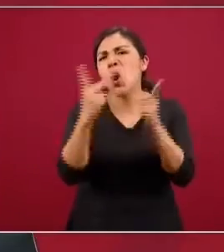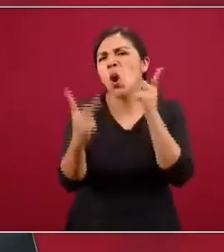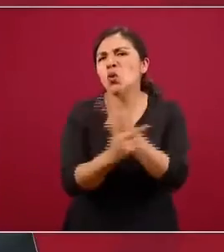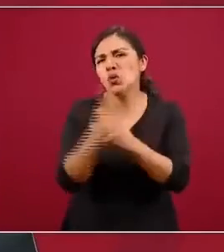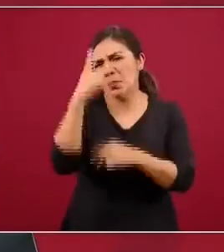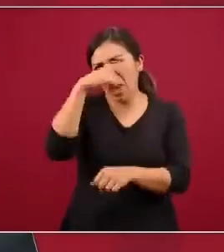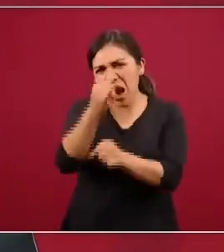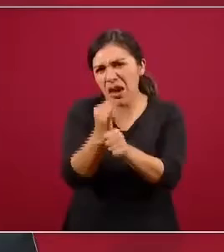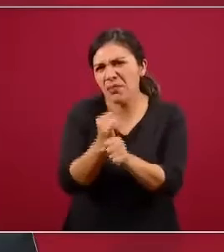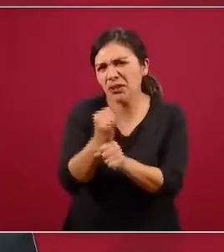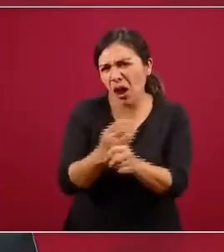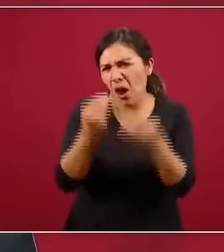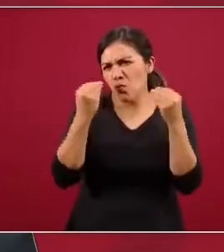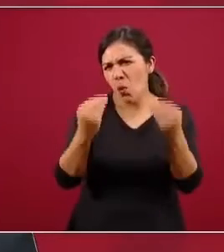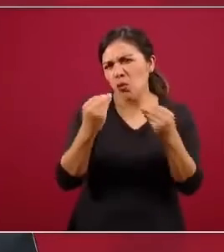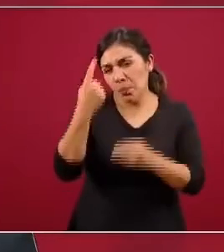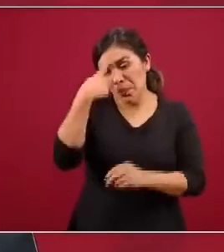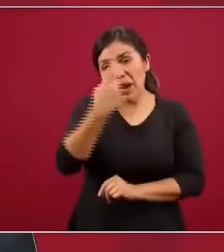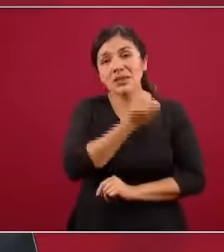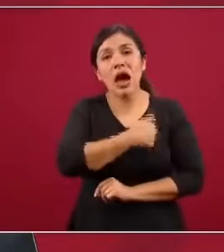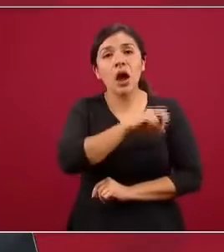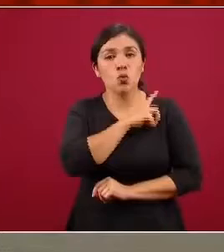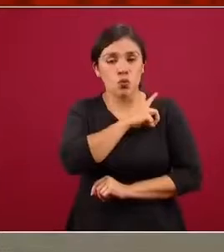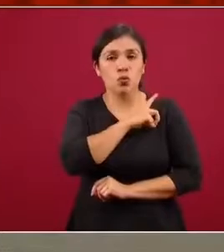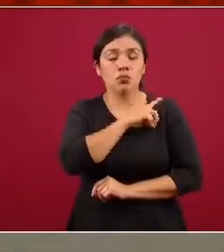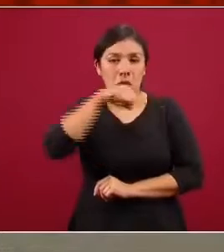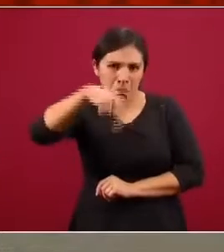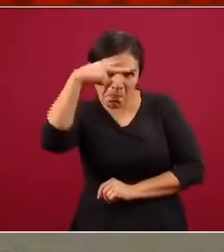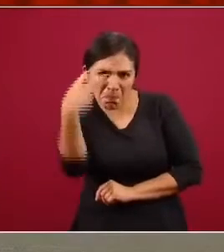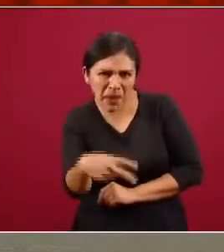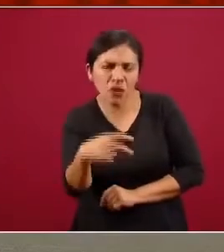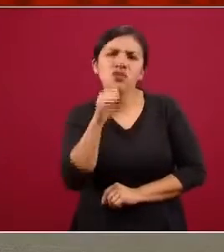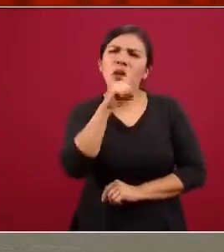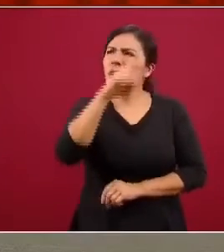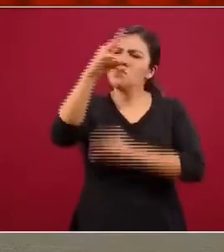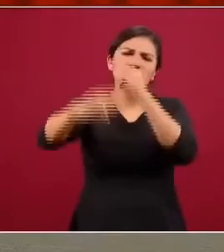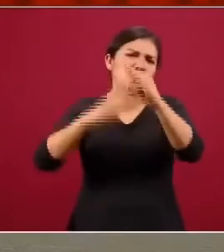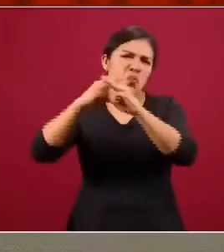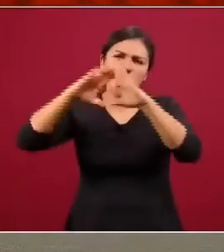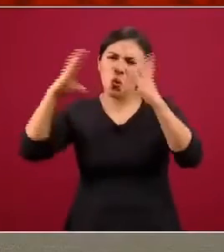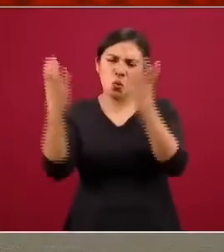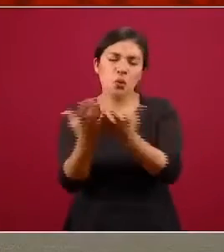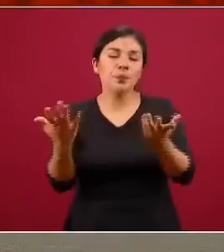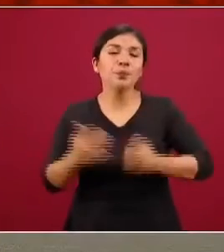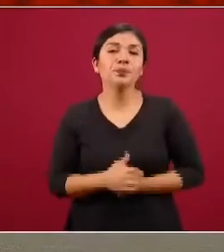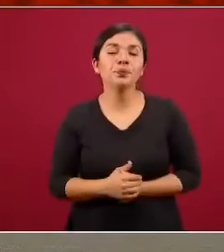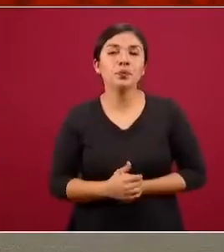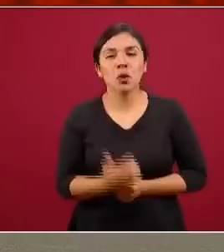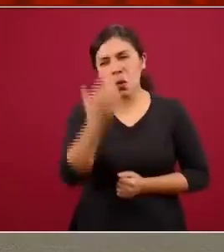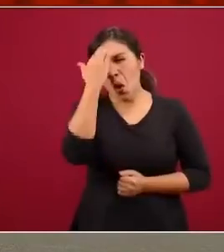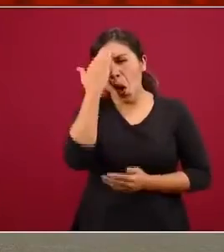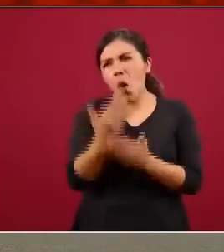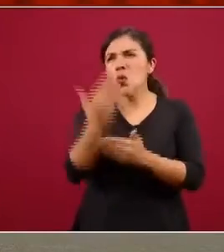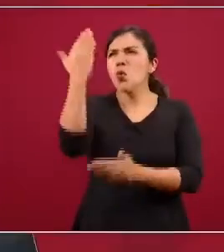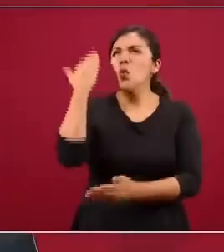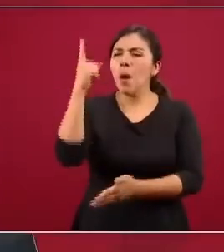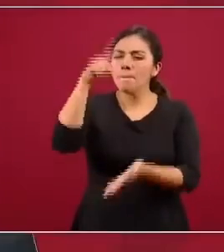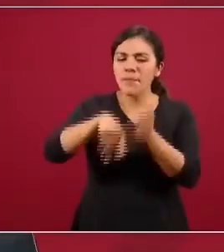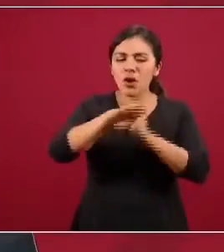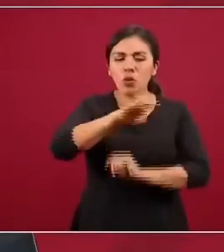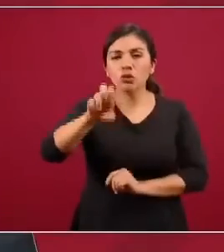productos de investigación de la salud pública, no solo en México, sino en el mundo. Se conoce que desde los años